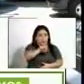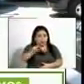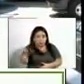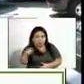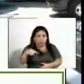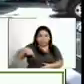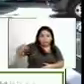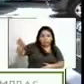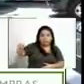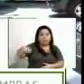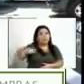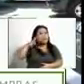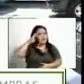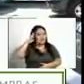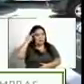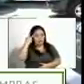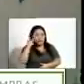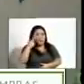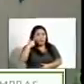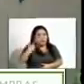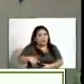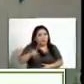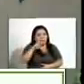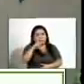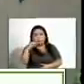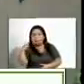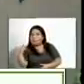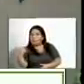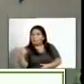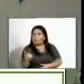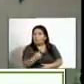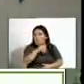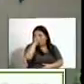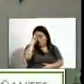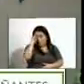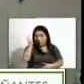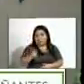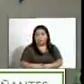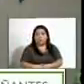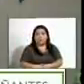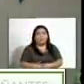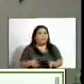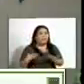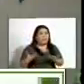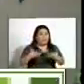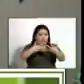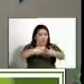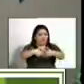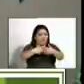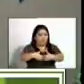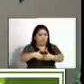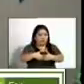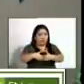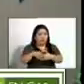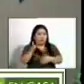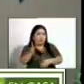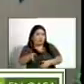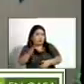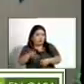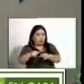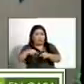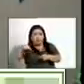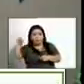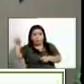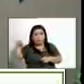lo cual pone en riesgo al menos 100 empleos. Nada más se está circulando como empresas de transporte internacional